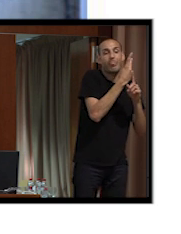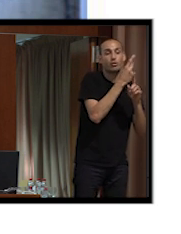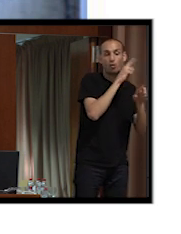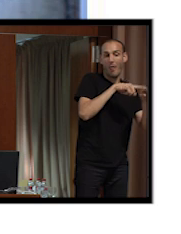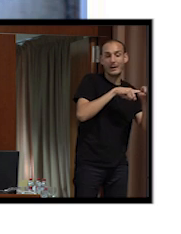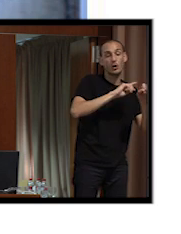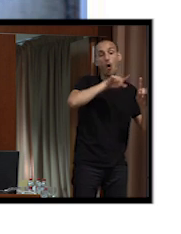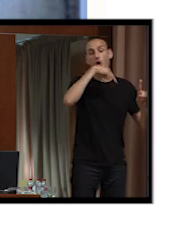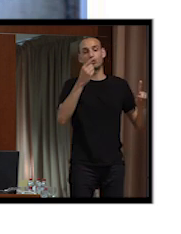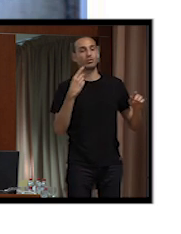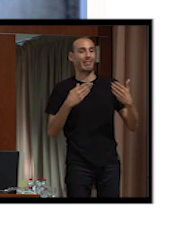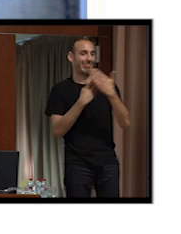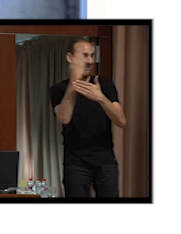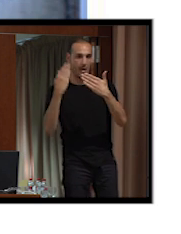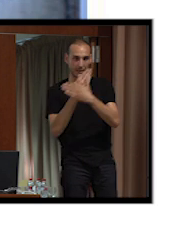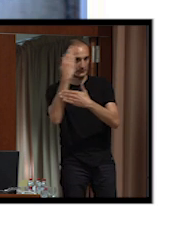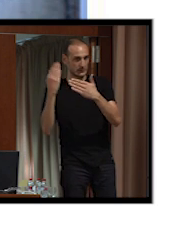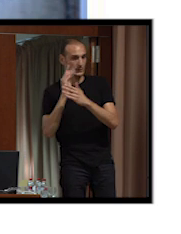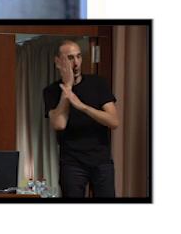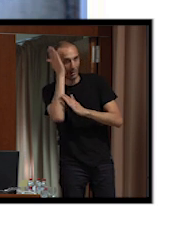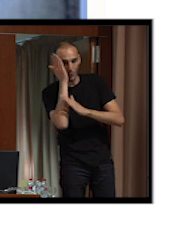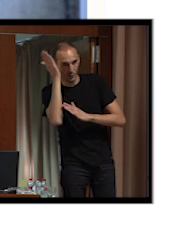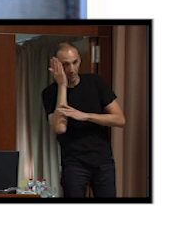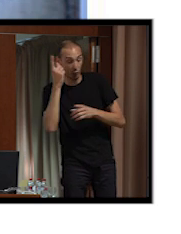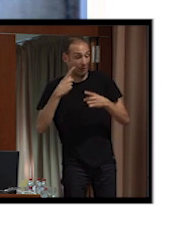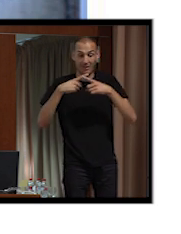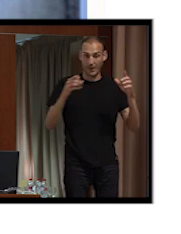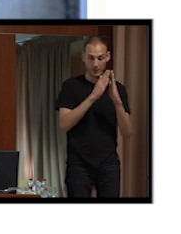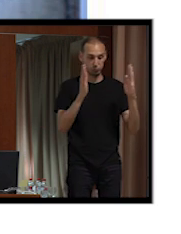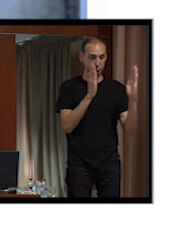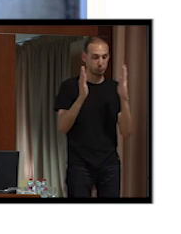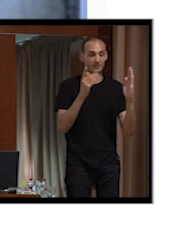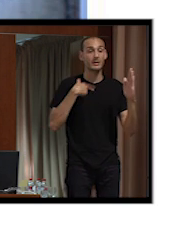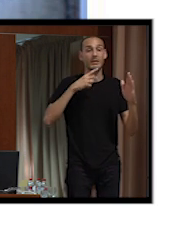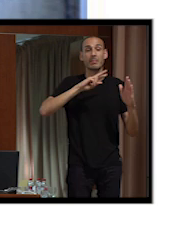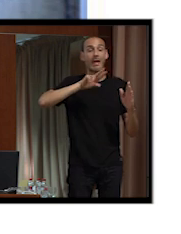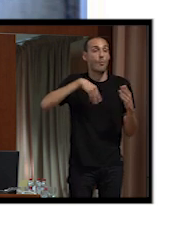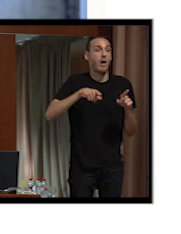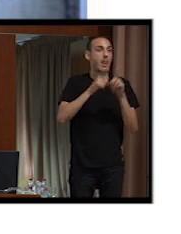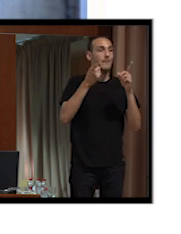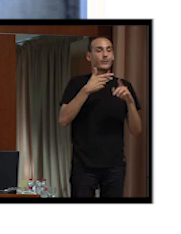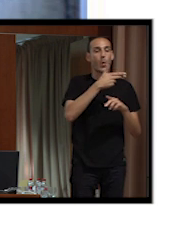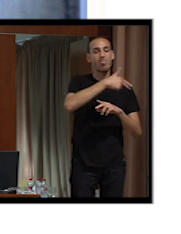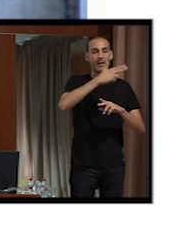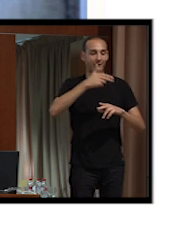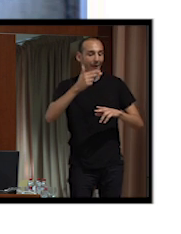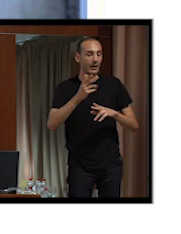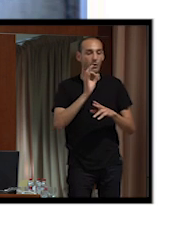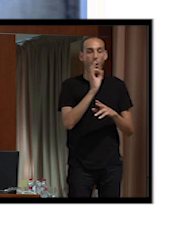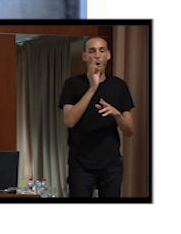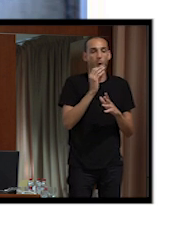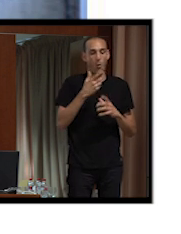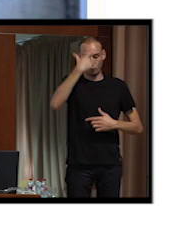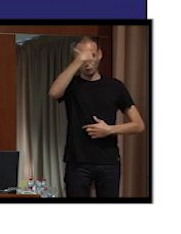su presentación es universal. En todos los mamíferos se duerme, da igual un delfín que un ser humano o que un